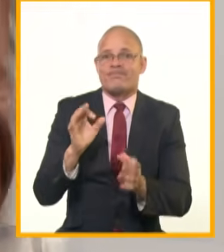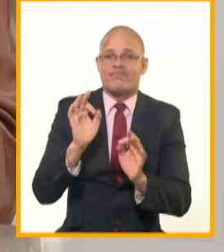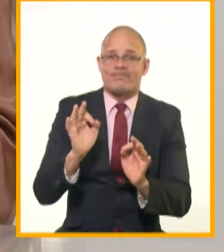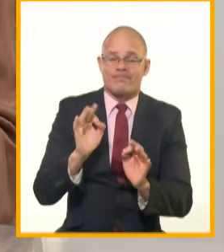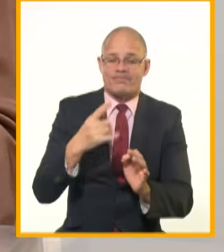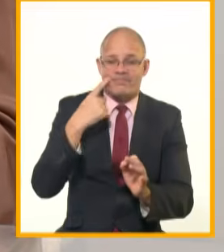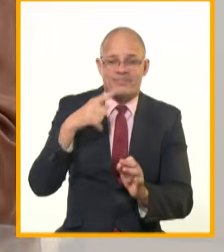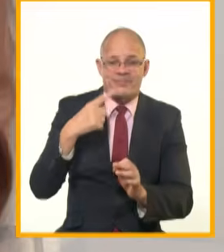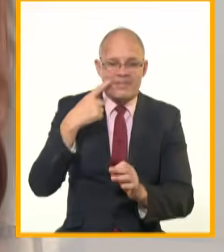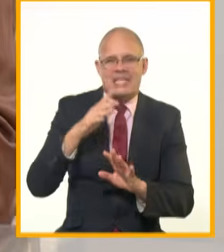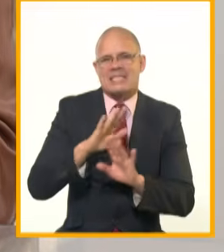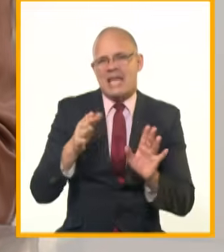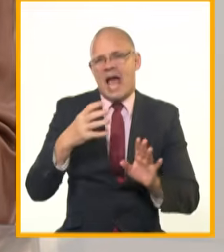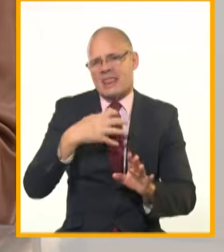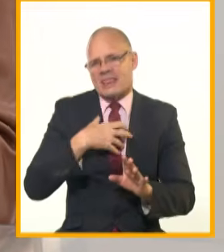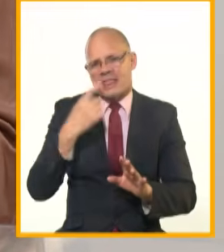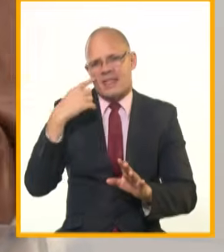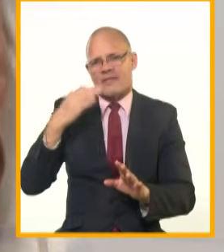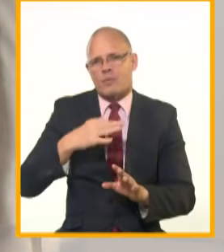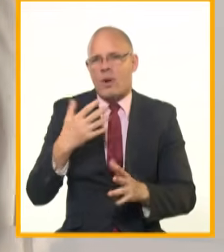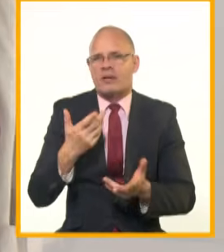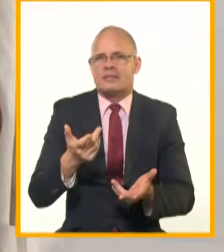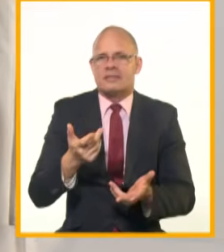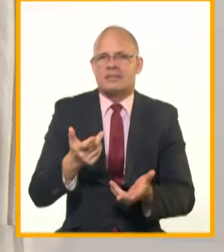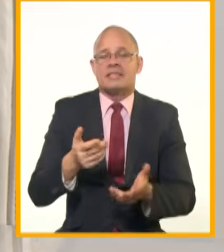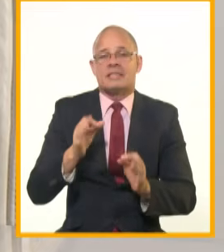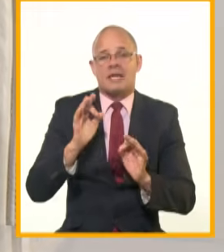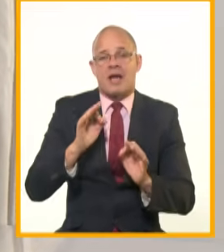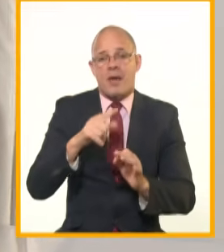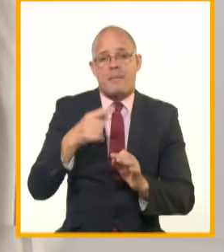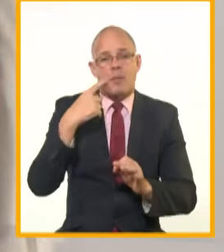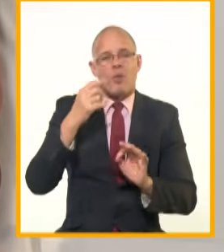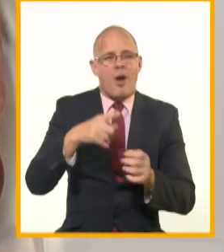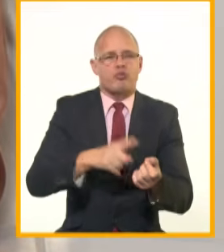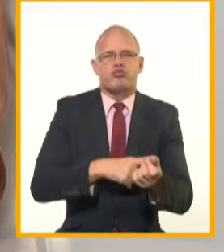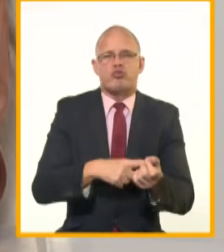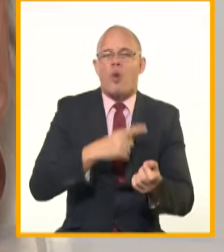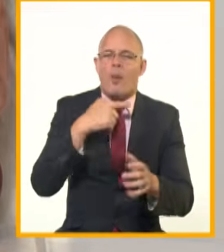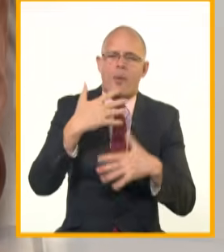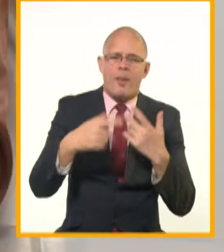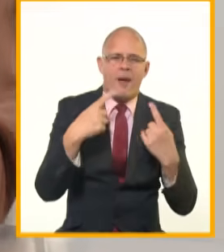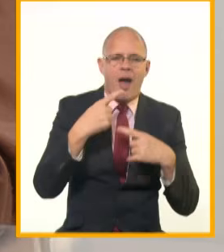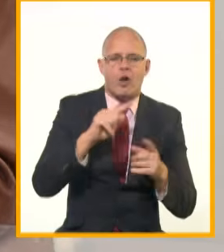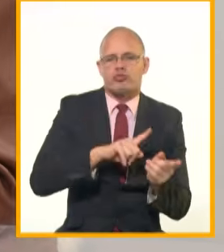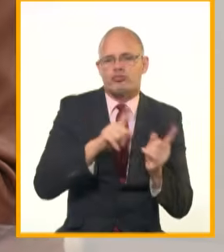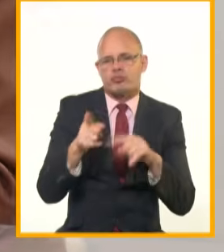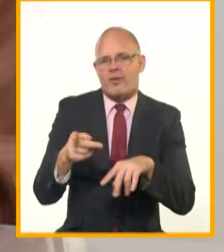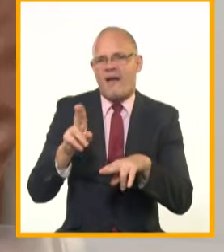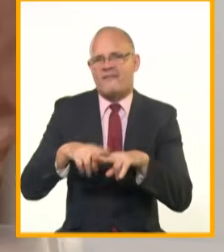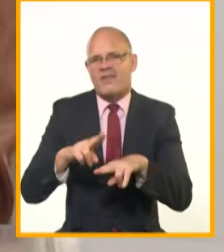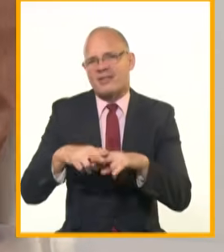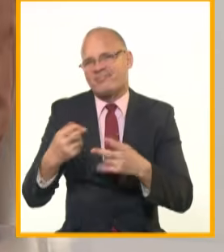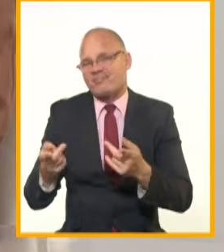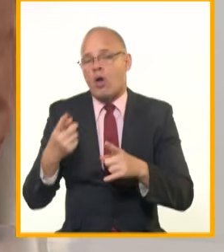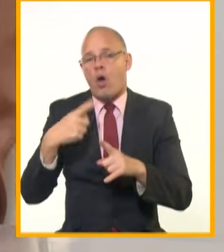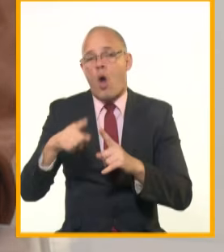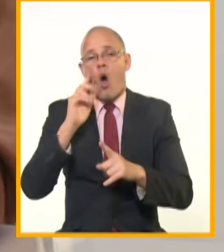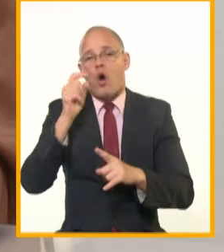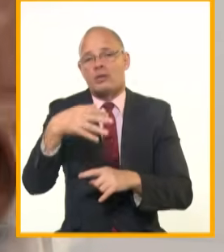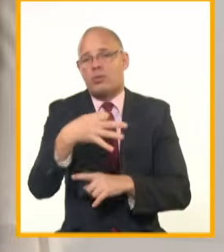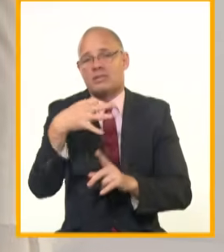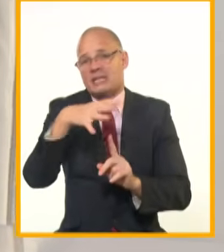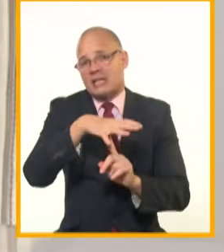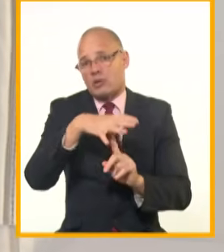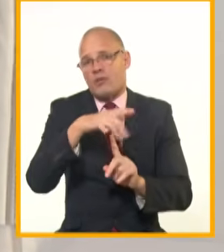el diseño siempre estuvo concebido que se atendieran en la capital. Claro. Y San Cristóbal tenía un hospital en mejores condiciones,